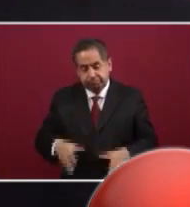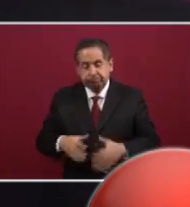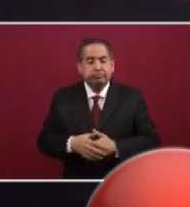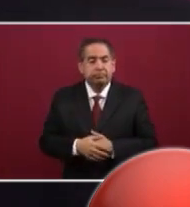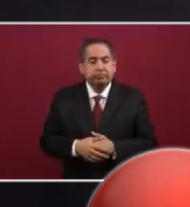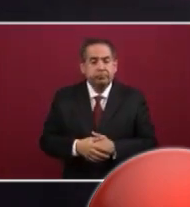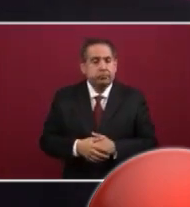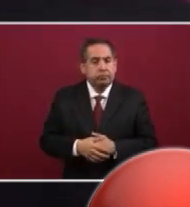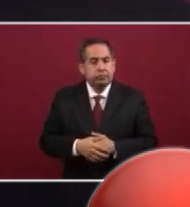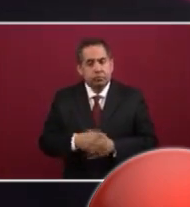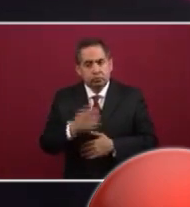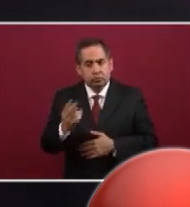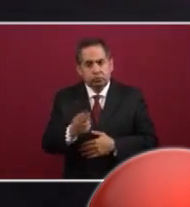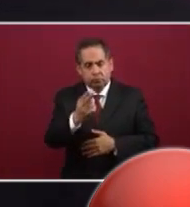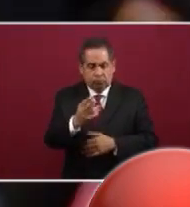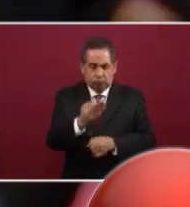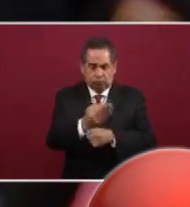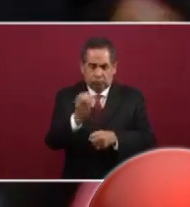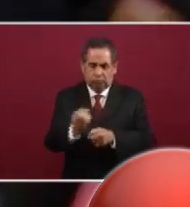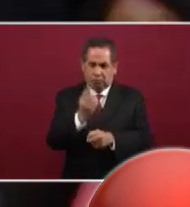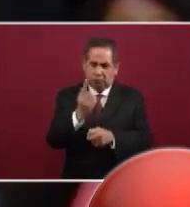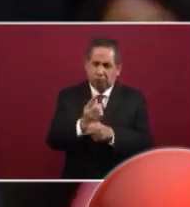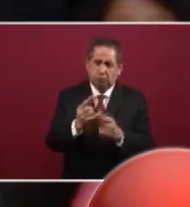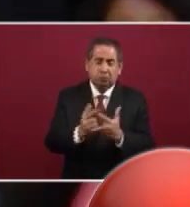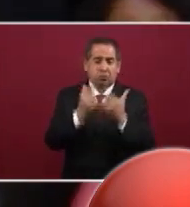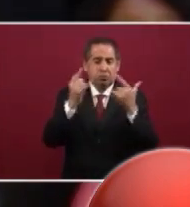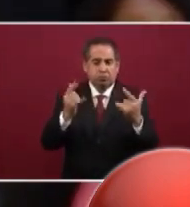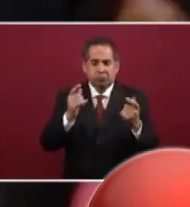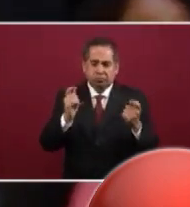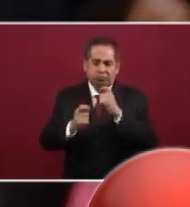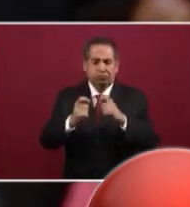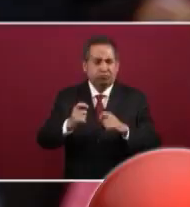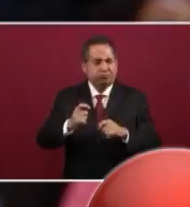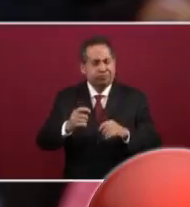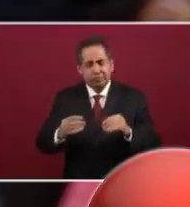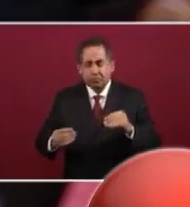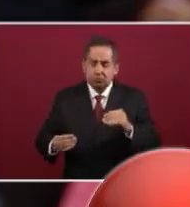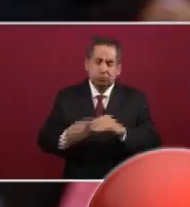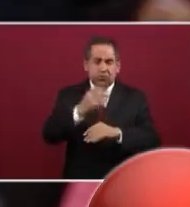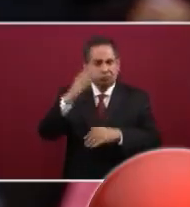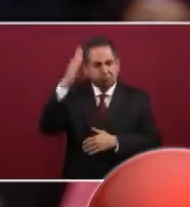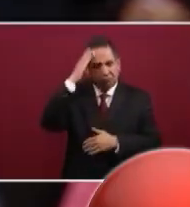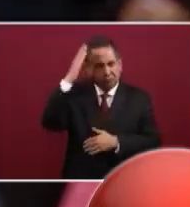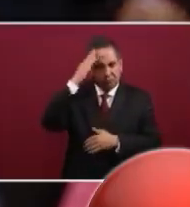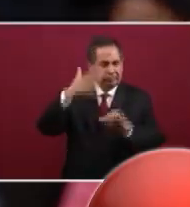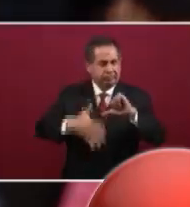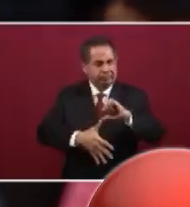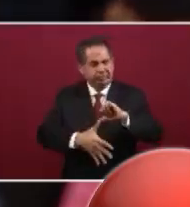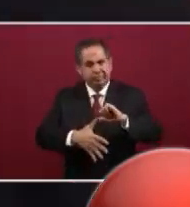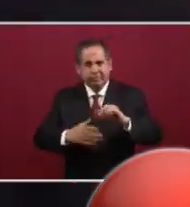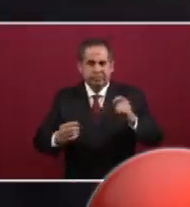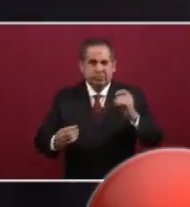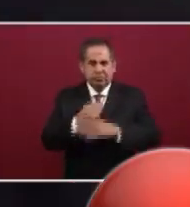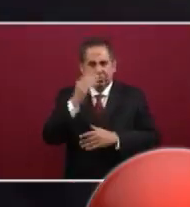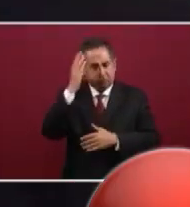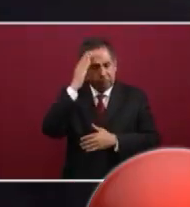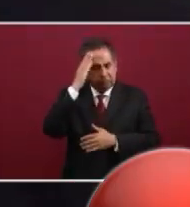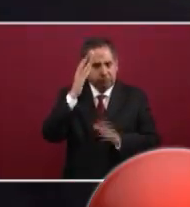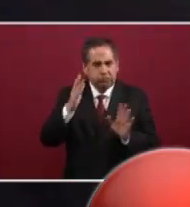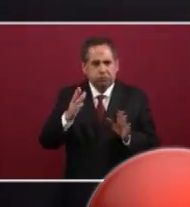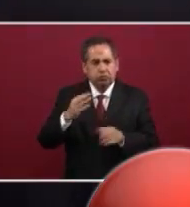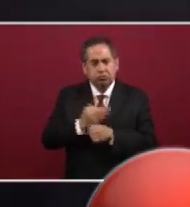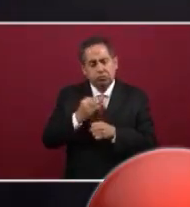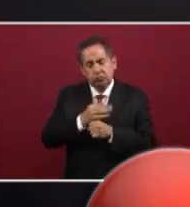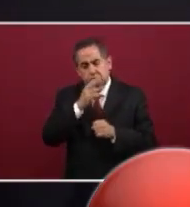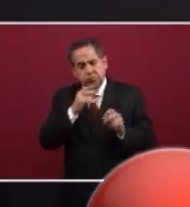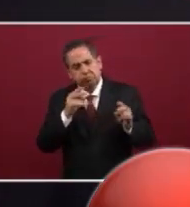Usted tiene la gran oportunidad histórica de convertirse en un líder latinoamericano. Yo vengo a hablar no de la coyuntura mexicana,